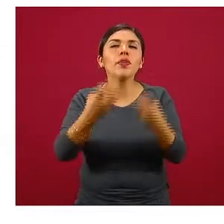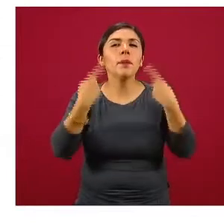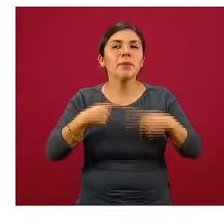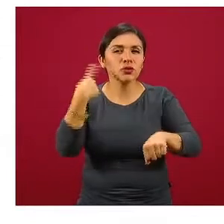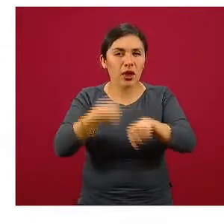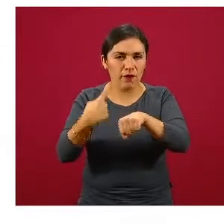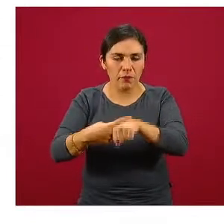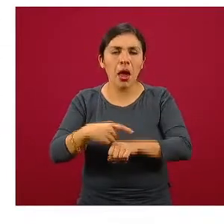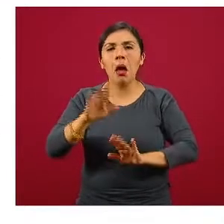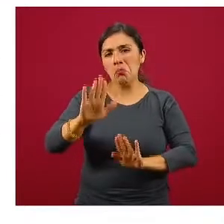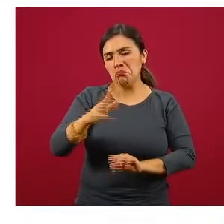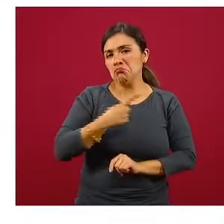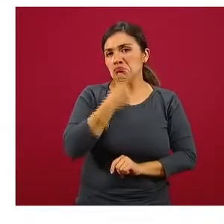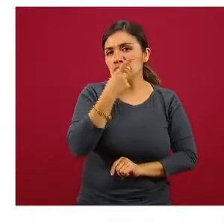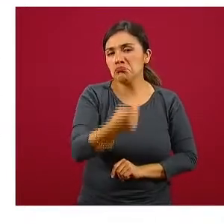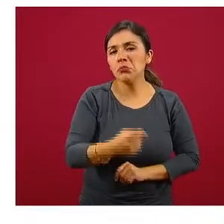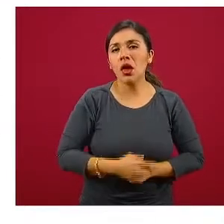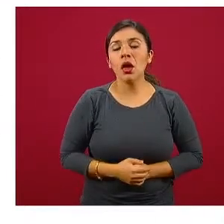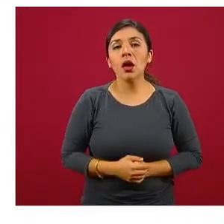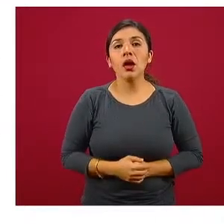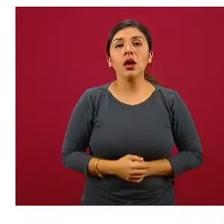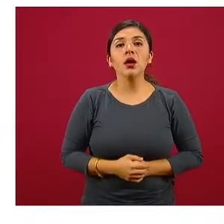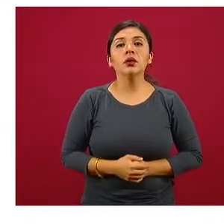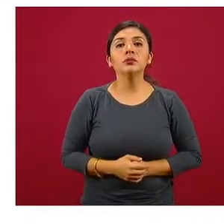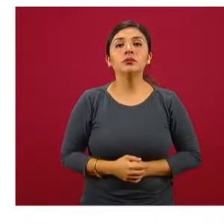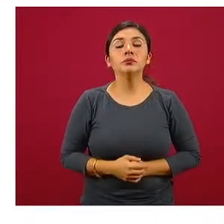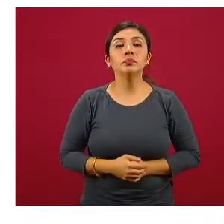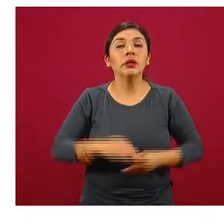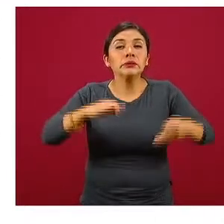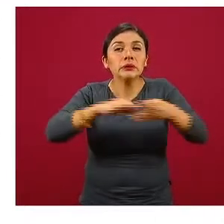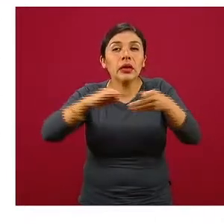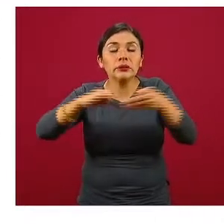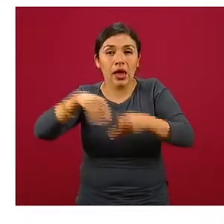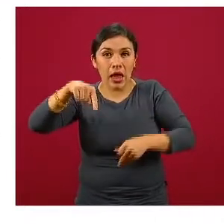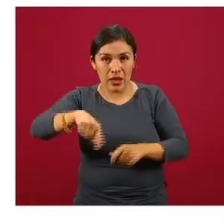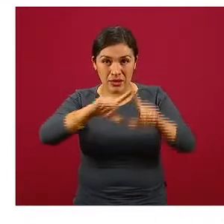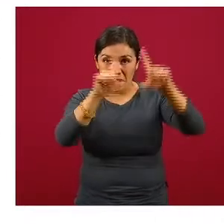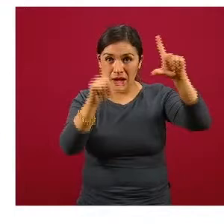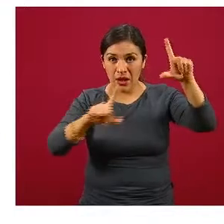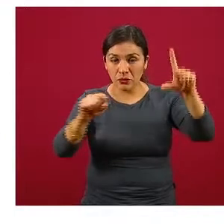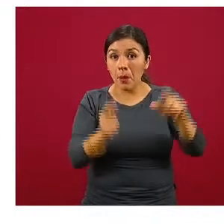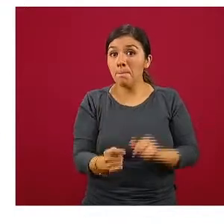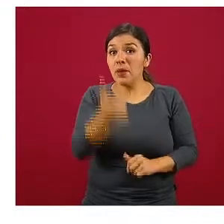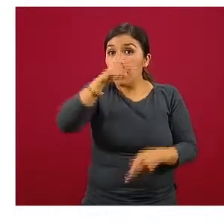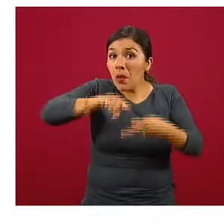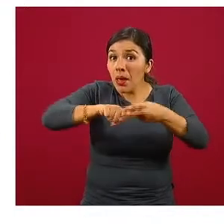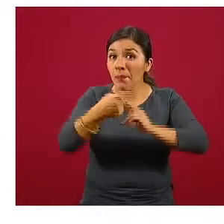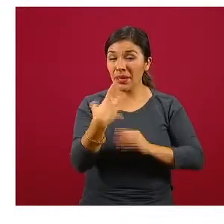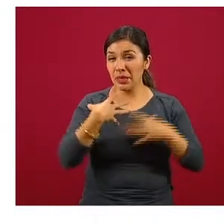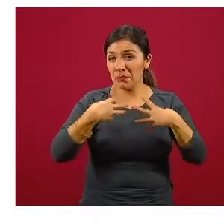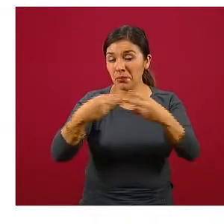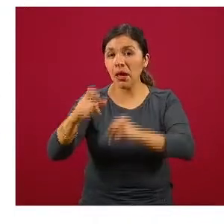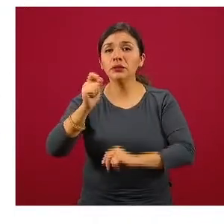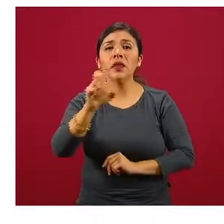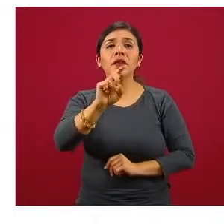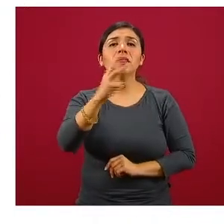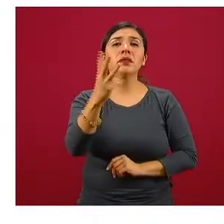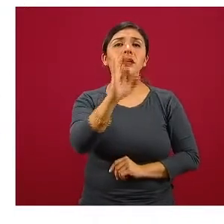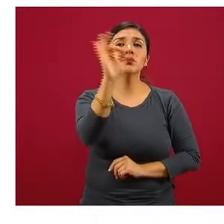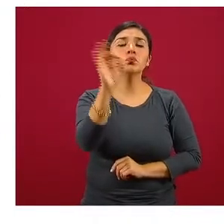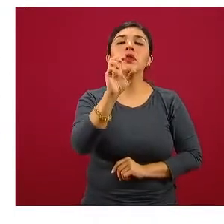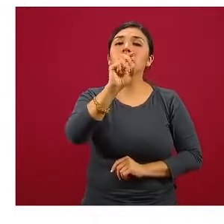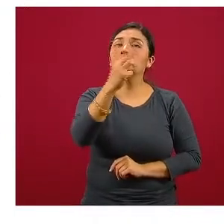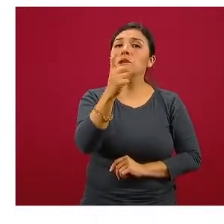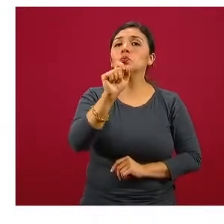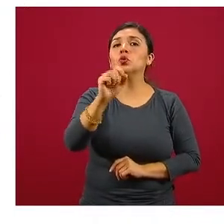llamando la atención que nuestra tasa de incidencia nacional, en este caso la acumulada desde que inició la epidemia, es del